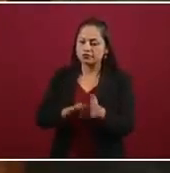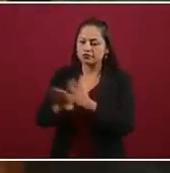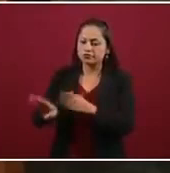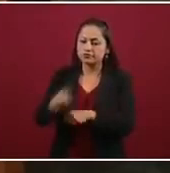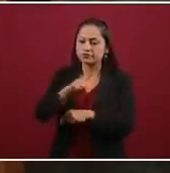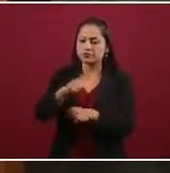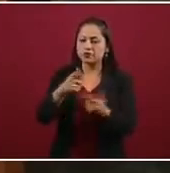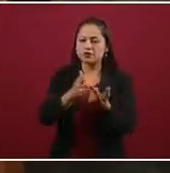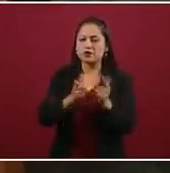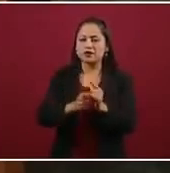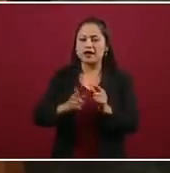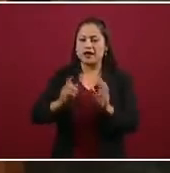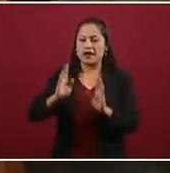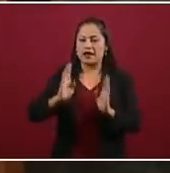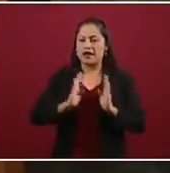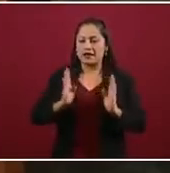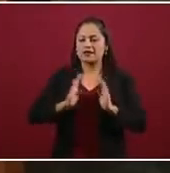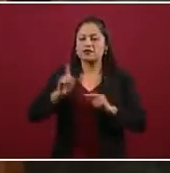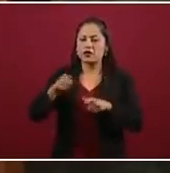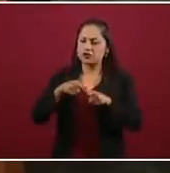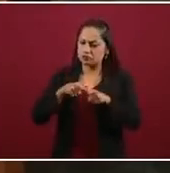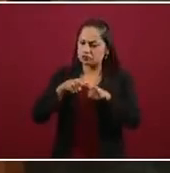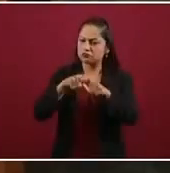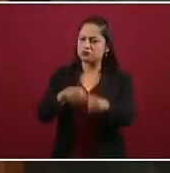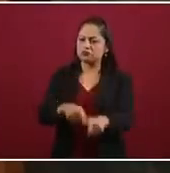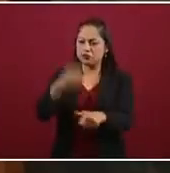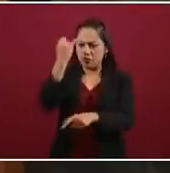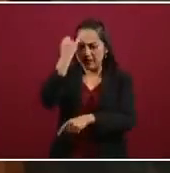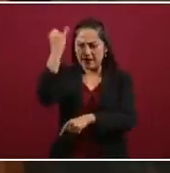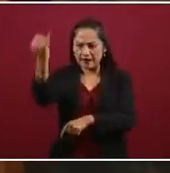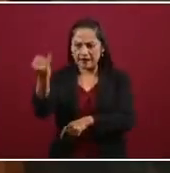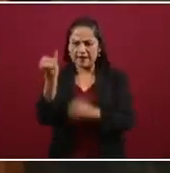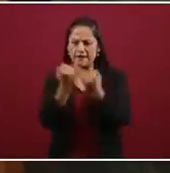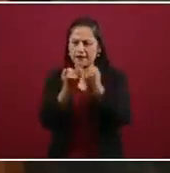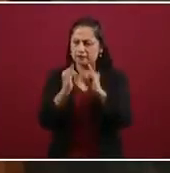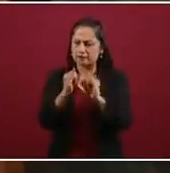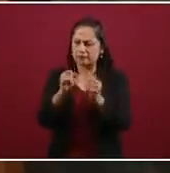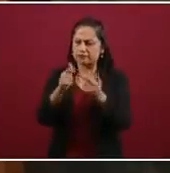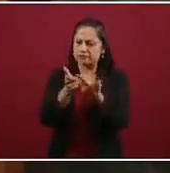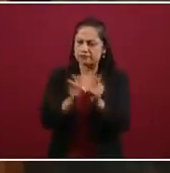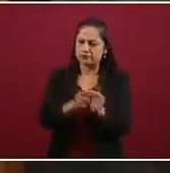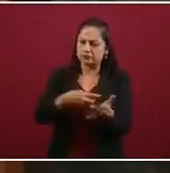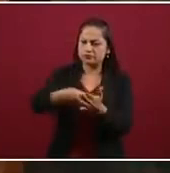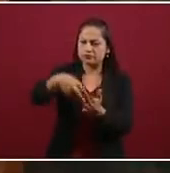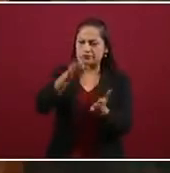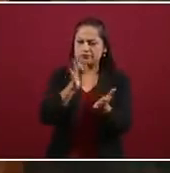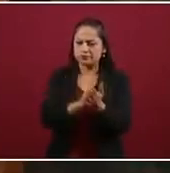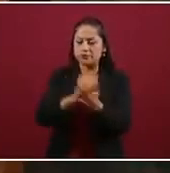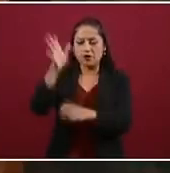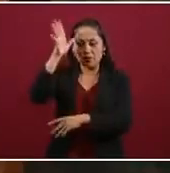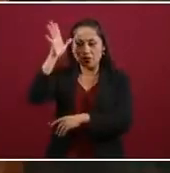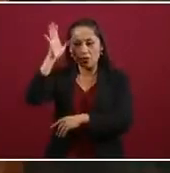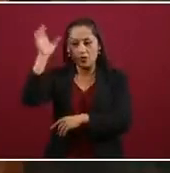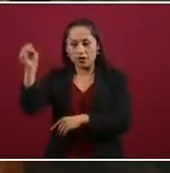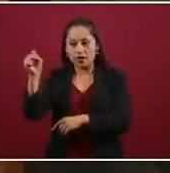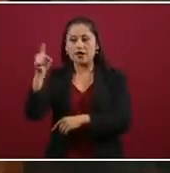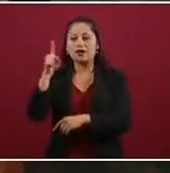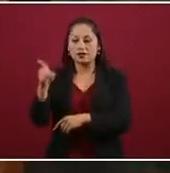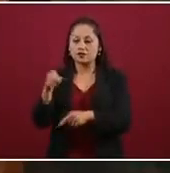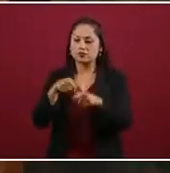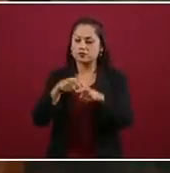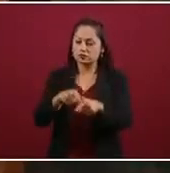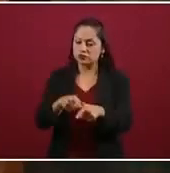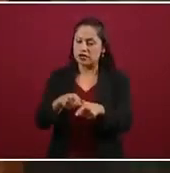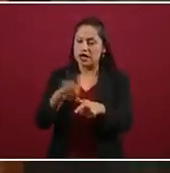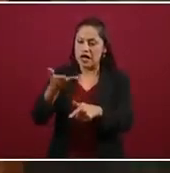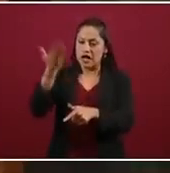mantuvo y continuó con el ideario político insurgente. Morelos le había ofrecido a su maestro, Miguel Hidalgo, ser capellán